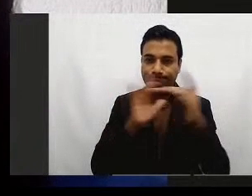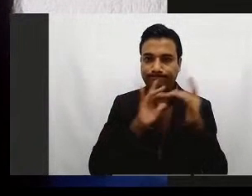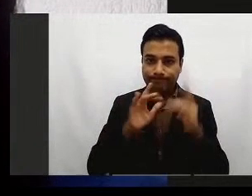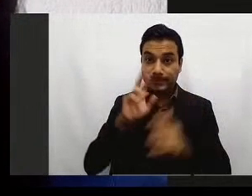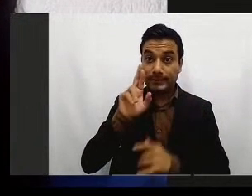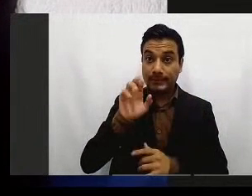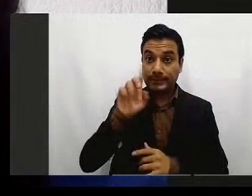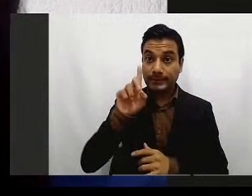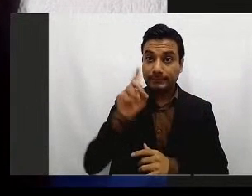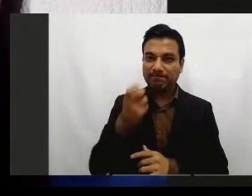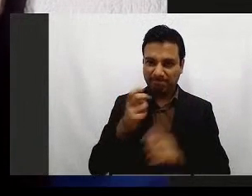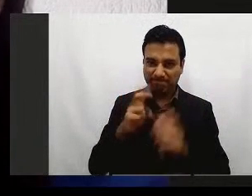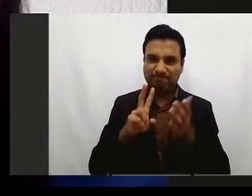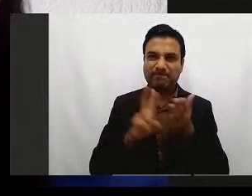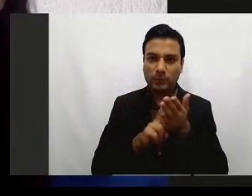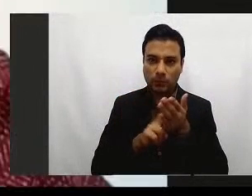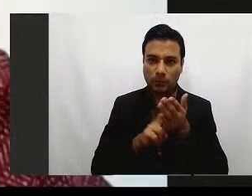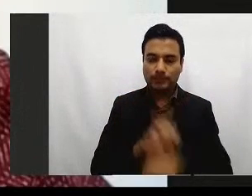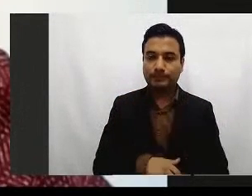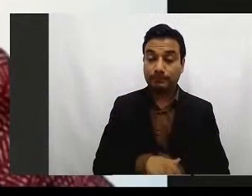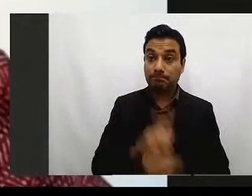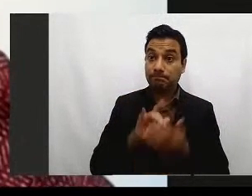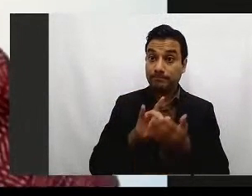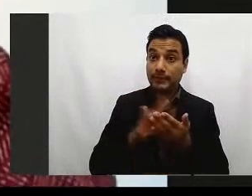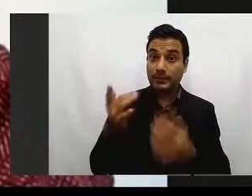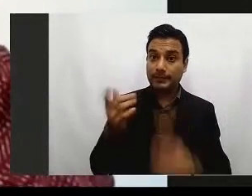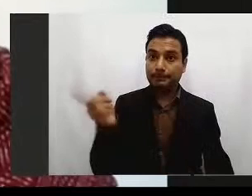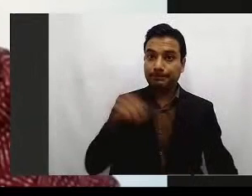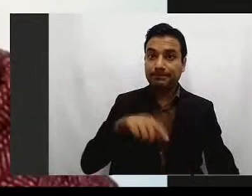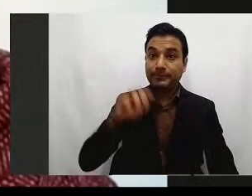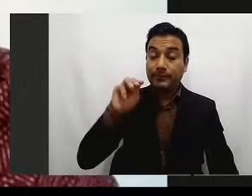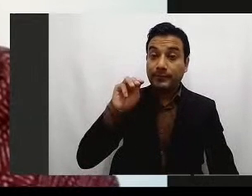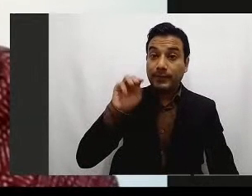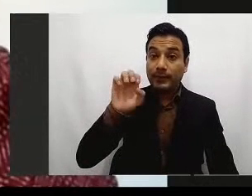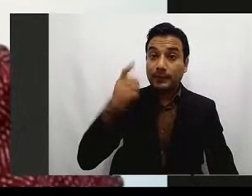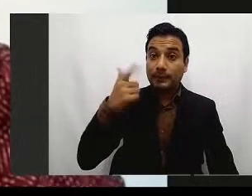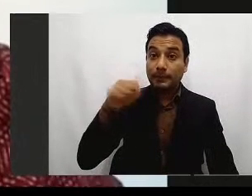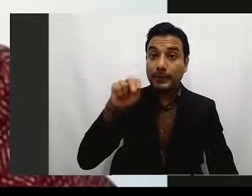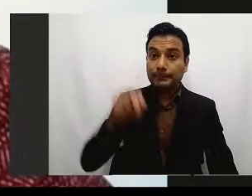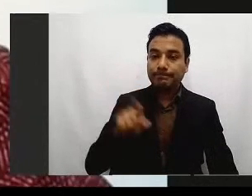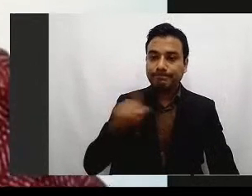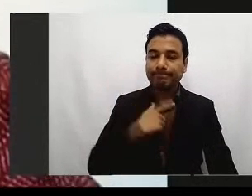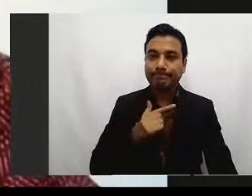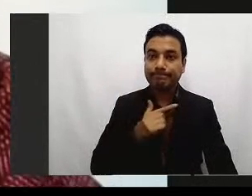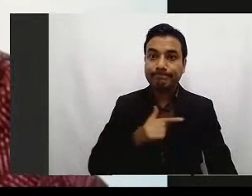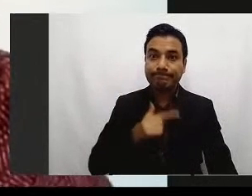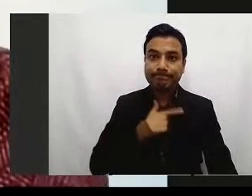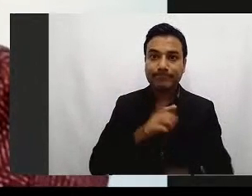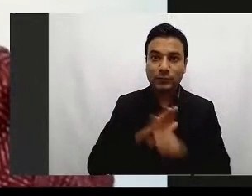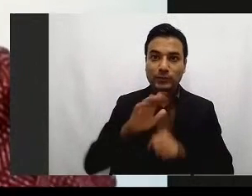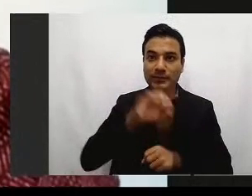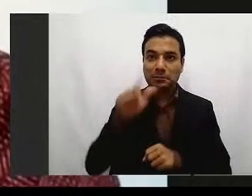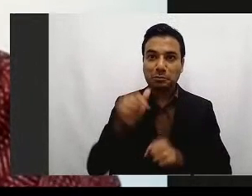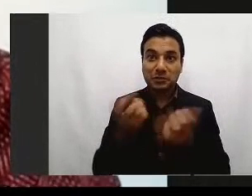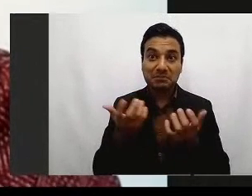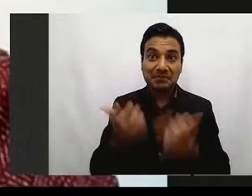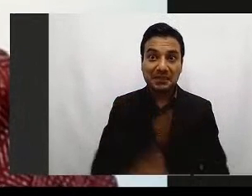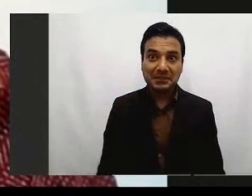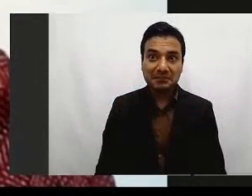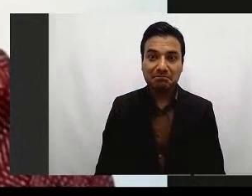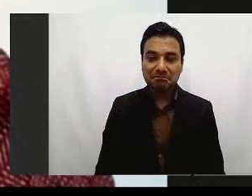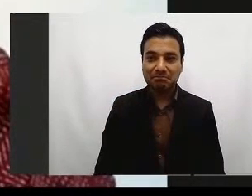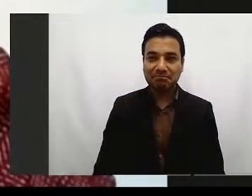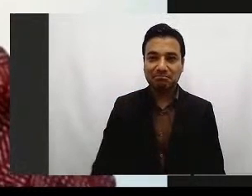vital. Muchas gracias. Megan, platícanos, ¿qué te gustaría, qué sigue o cómo lo ves tú desde la